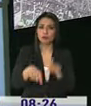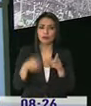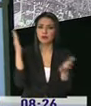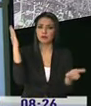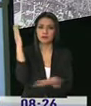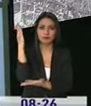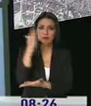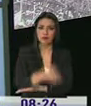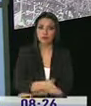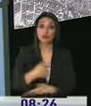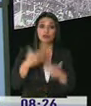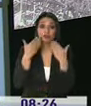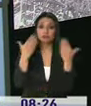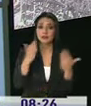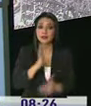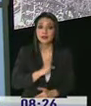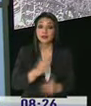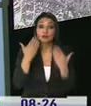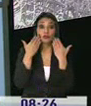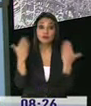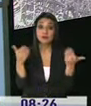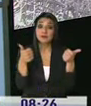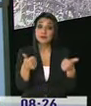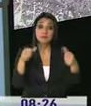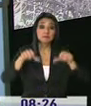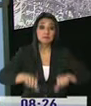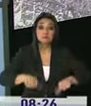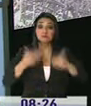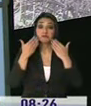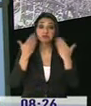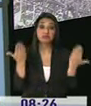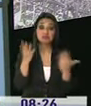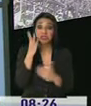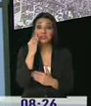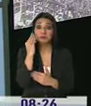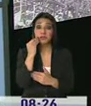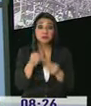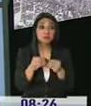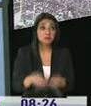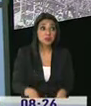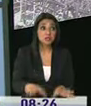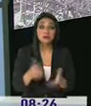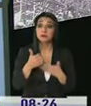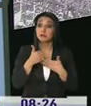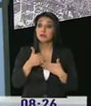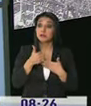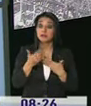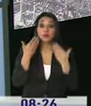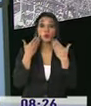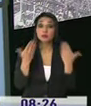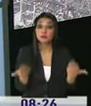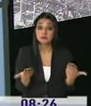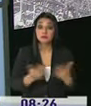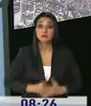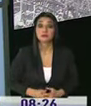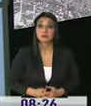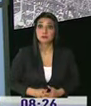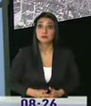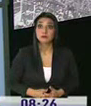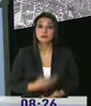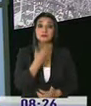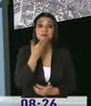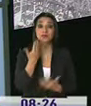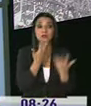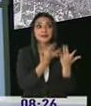árbol, desconozco la técnica, no sé si lo estoy haciendo bien, si estoy perjudicando o me puedo yo mismo perjudicar. Entonces es